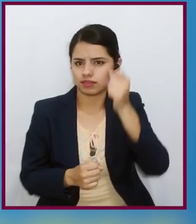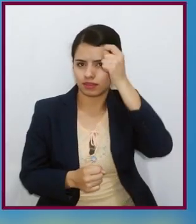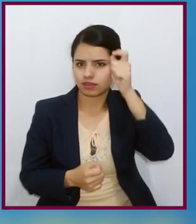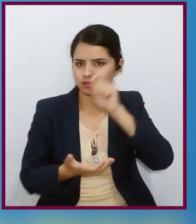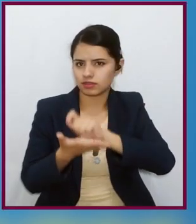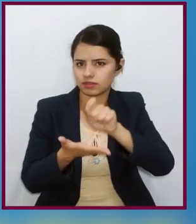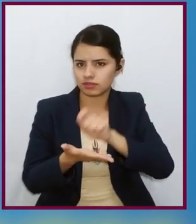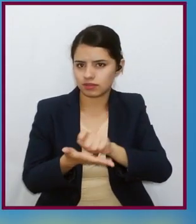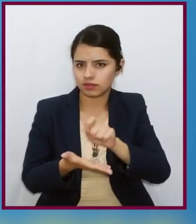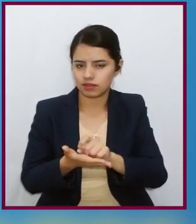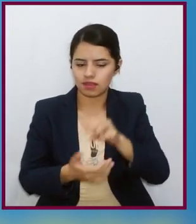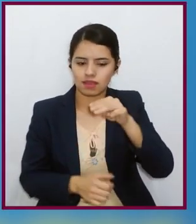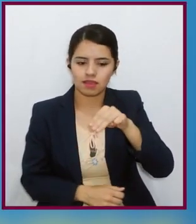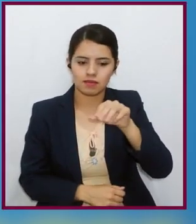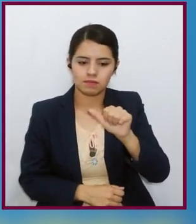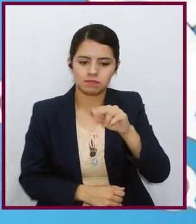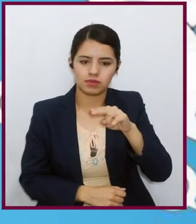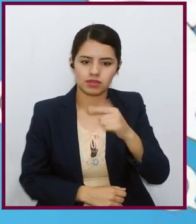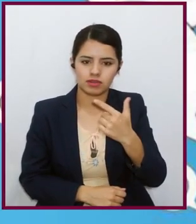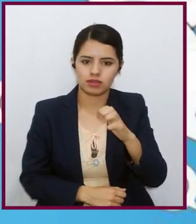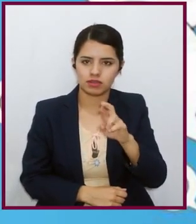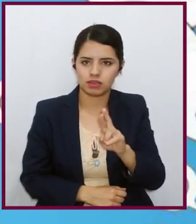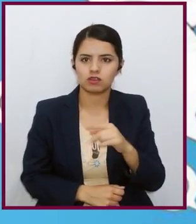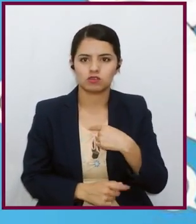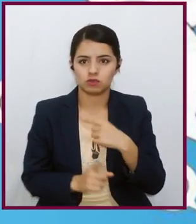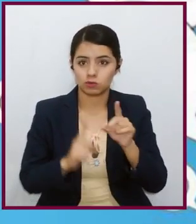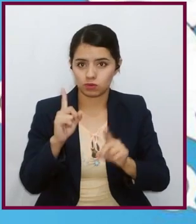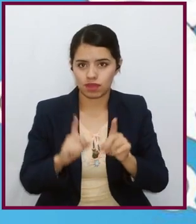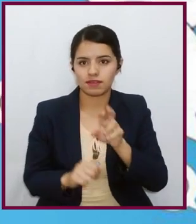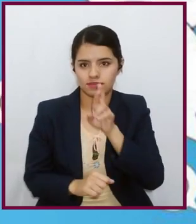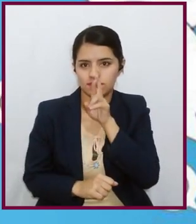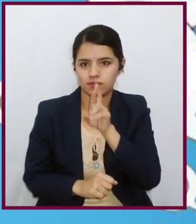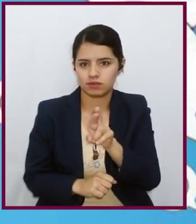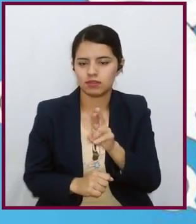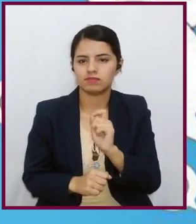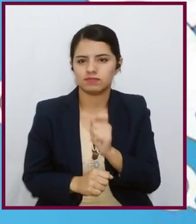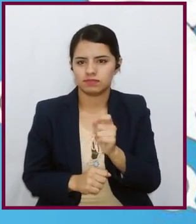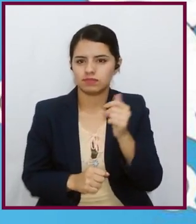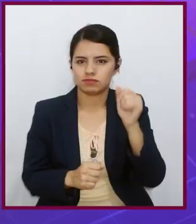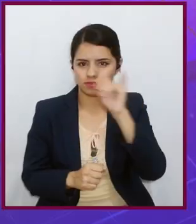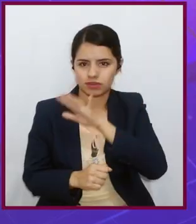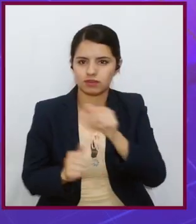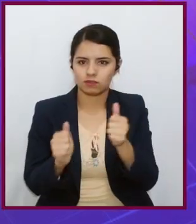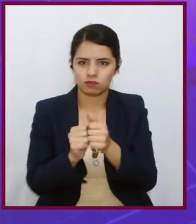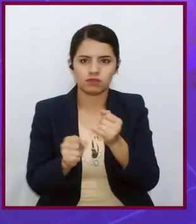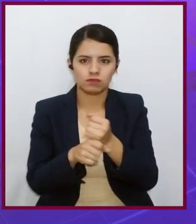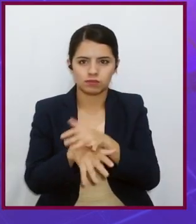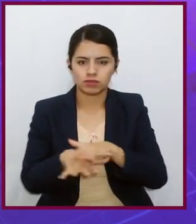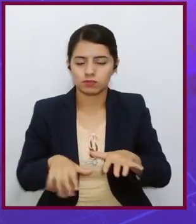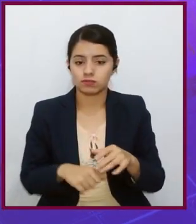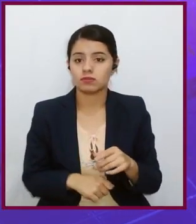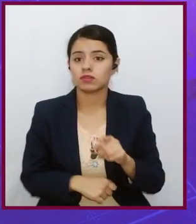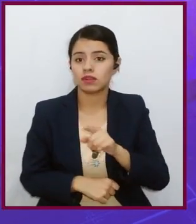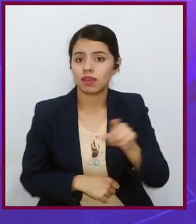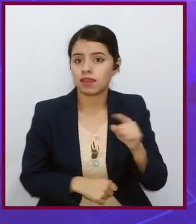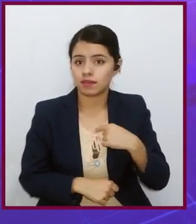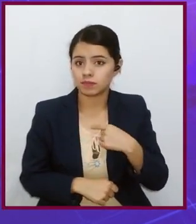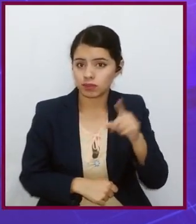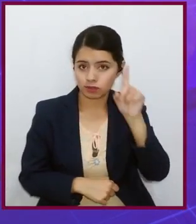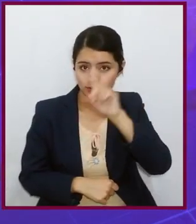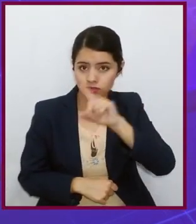Tienes razón. De hecho, podemos hacer infografías en teléfonos, tabletas o computadoras. Que por cierto...